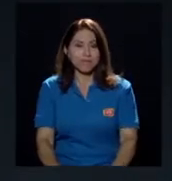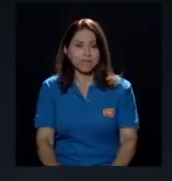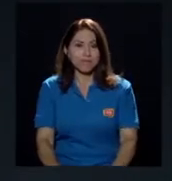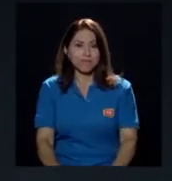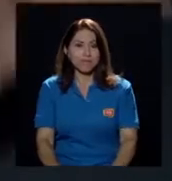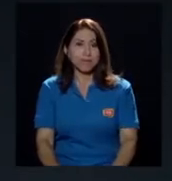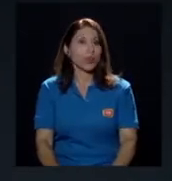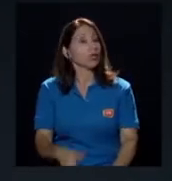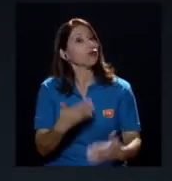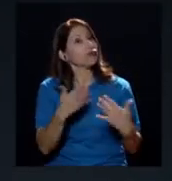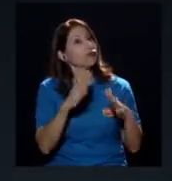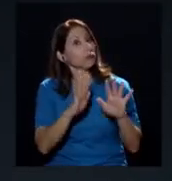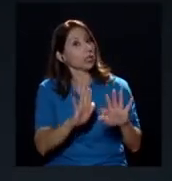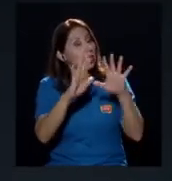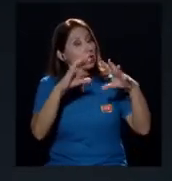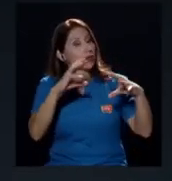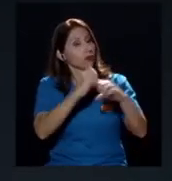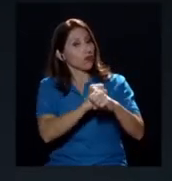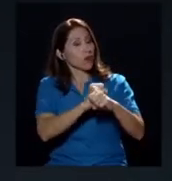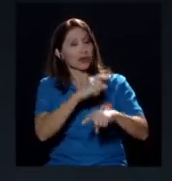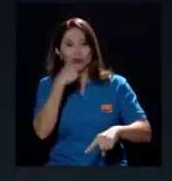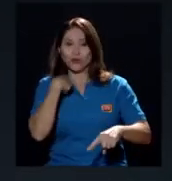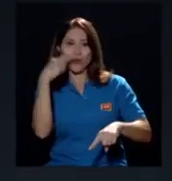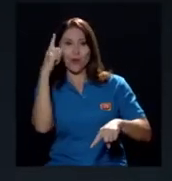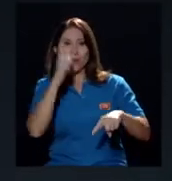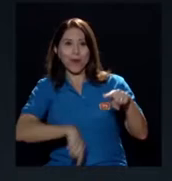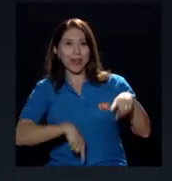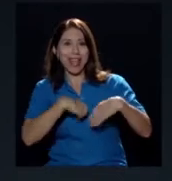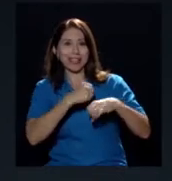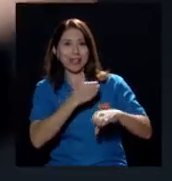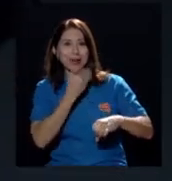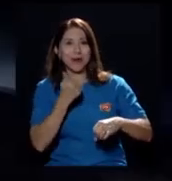es un excelente resumen yo no lo podría haber hecho